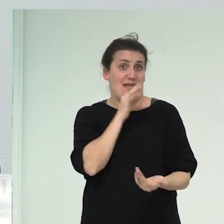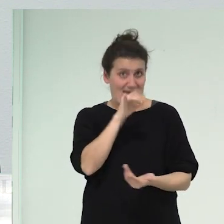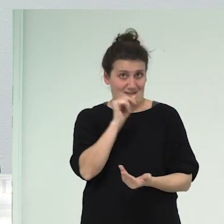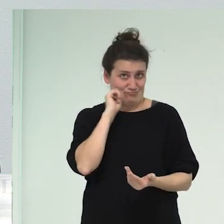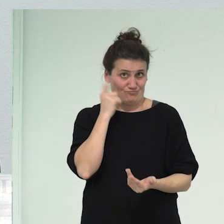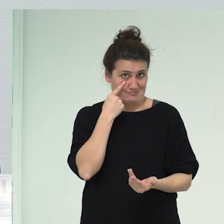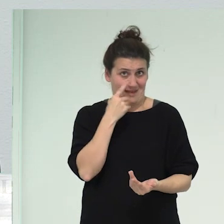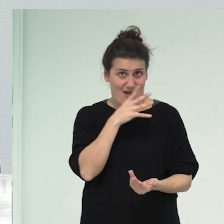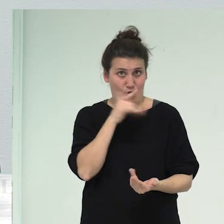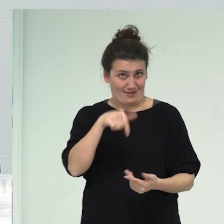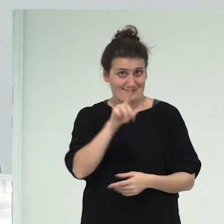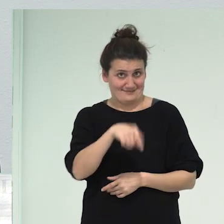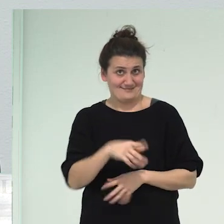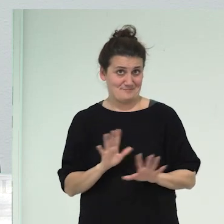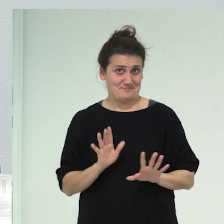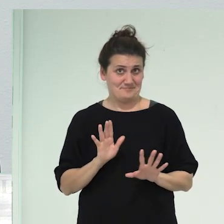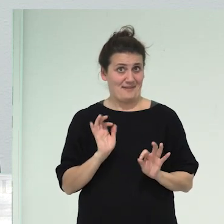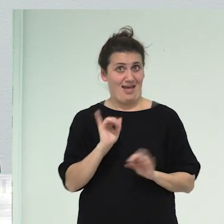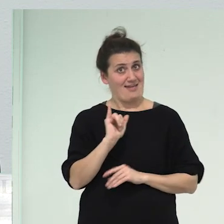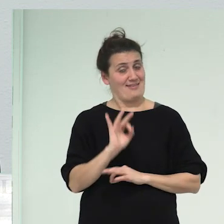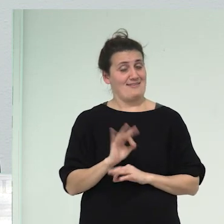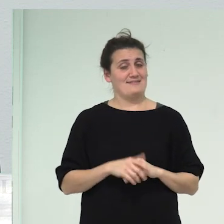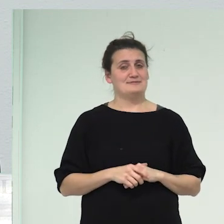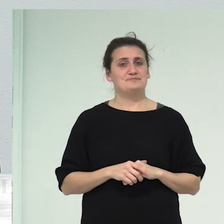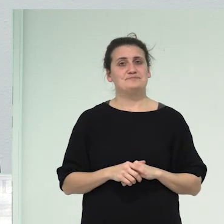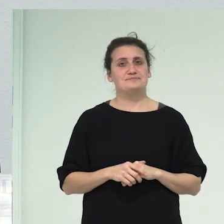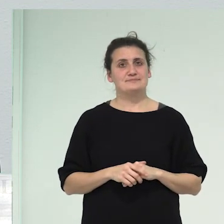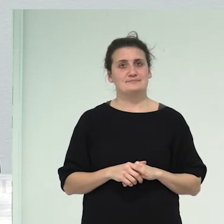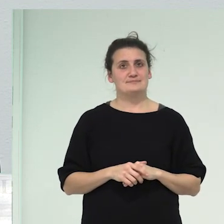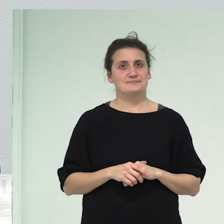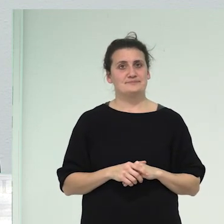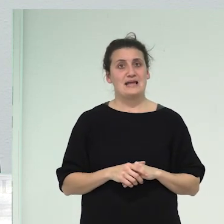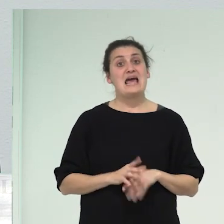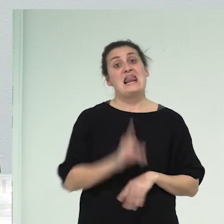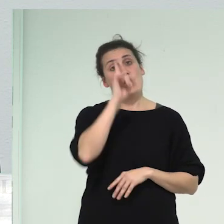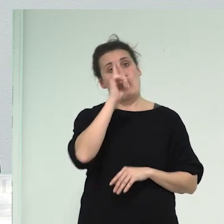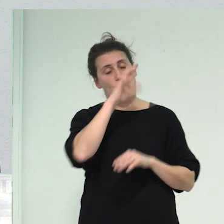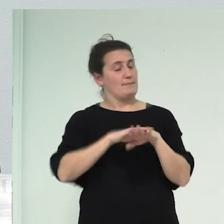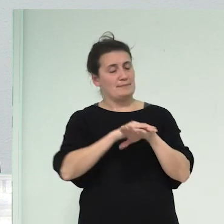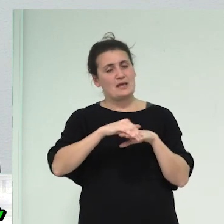notando, a ver, aquí también, ¿no? En el norte.